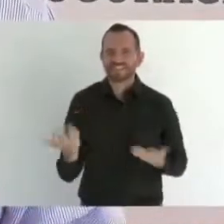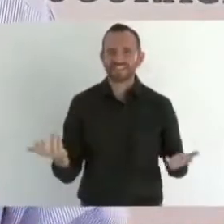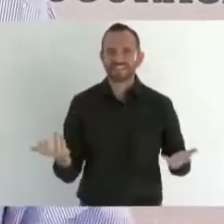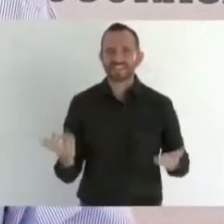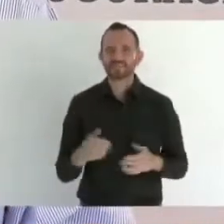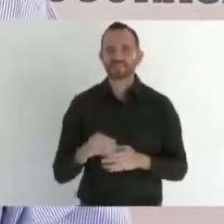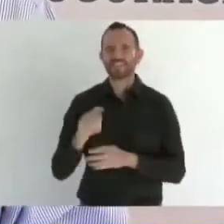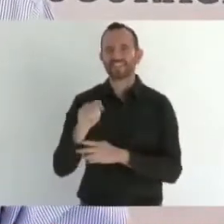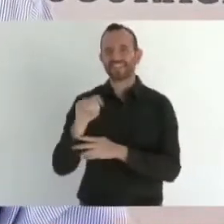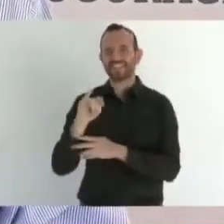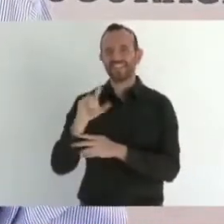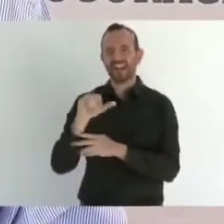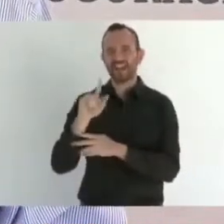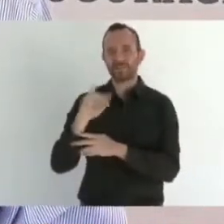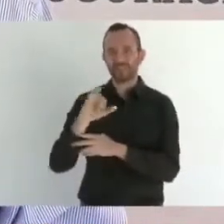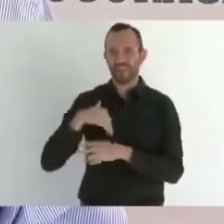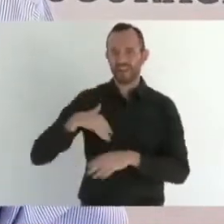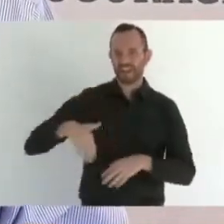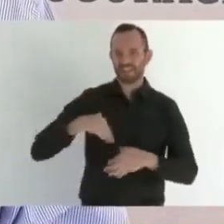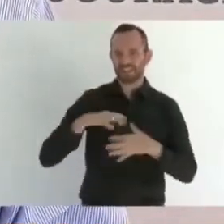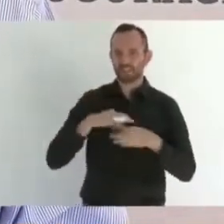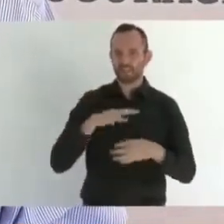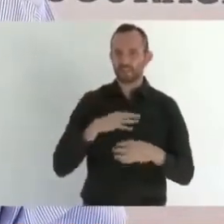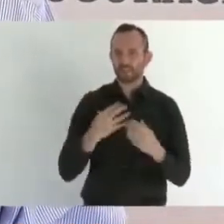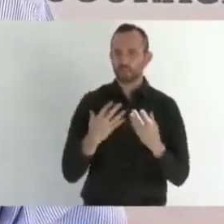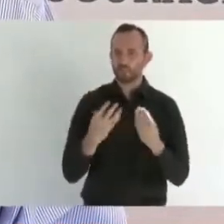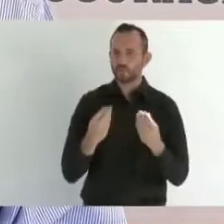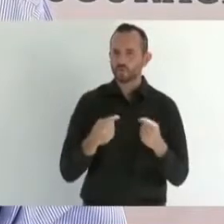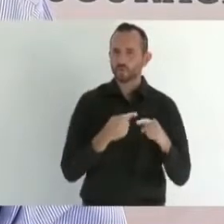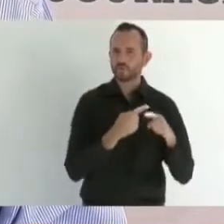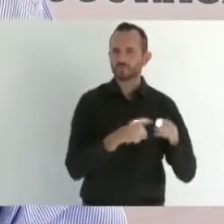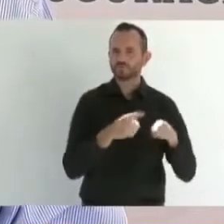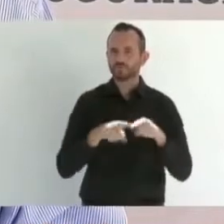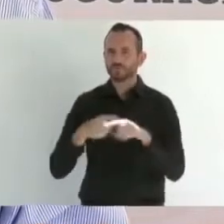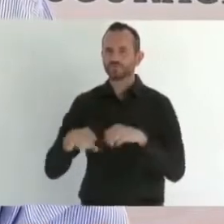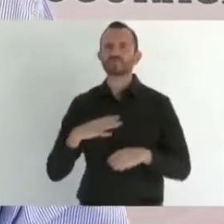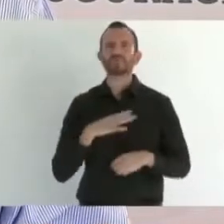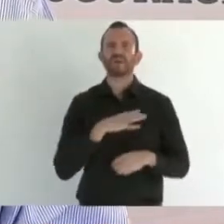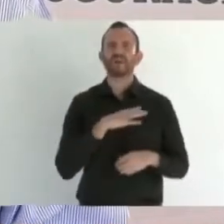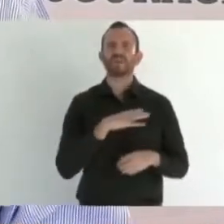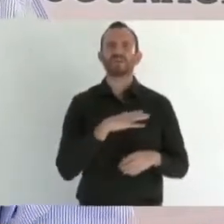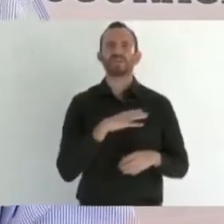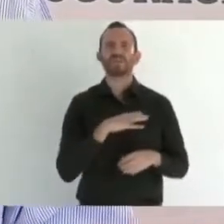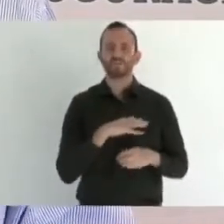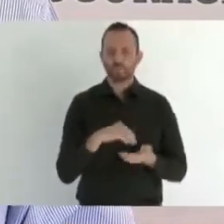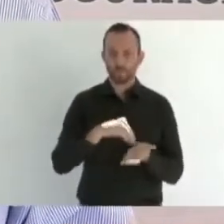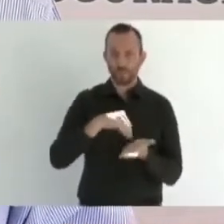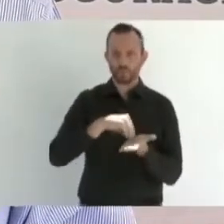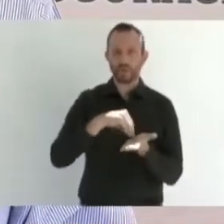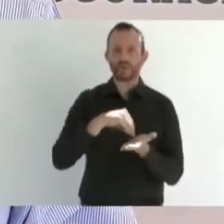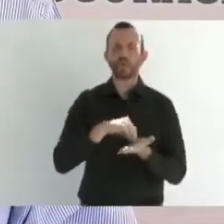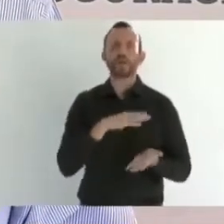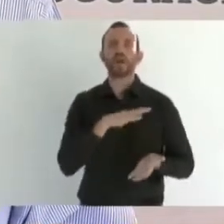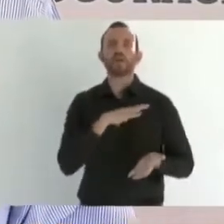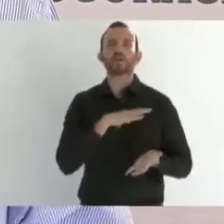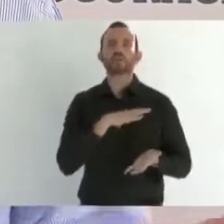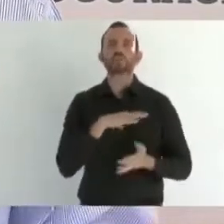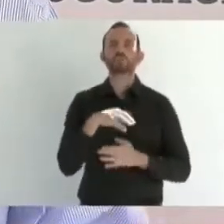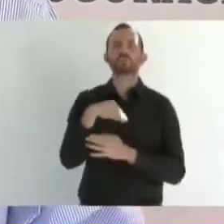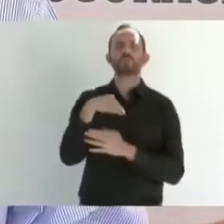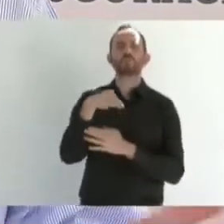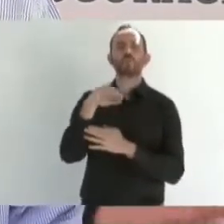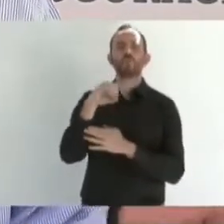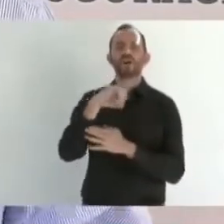especies de tilapia hay todavía mojar las nativas nada más